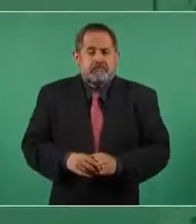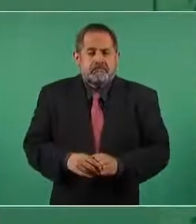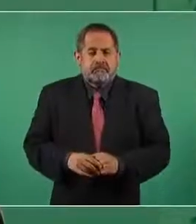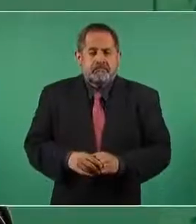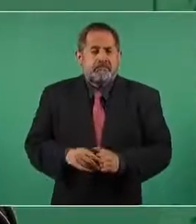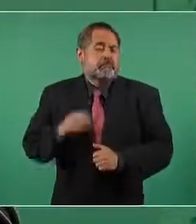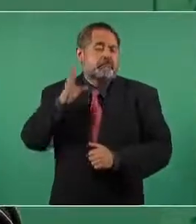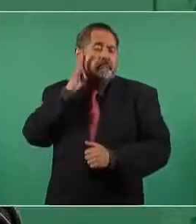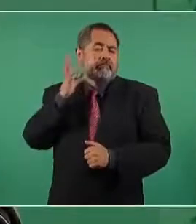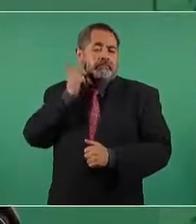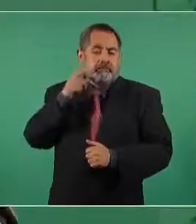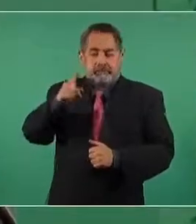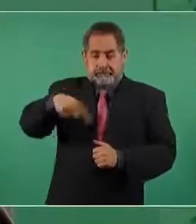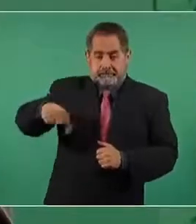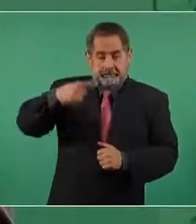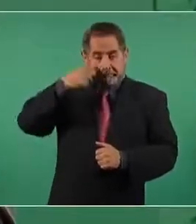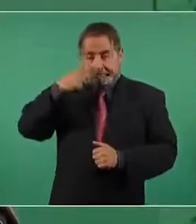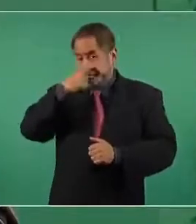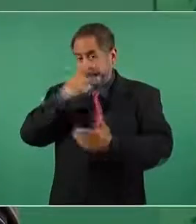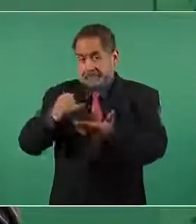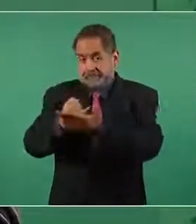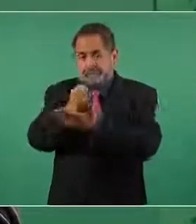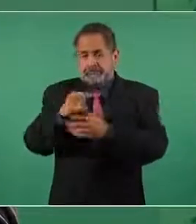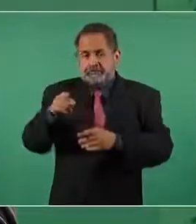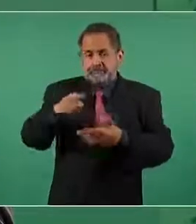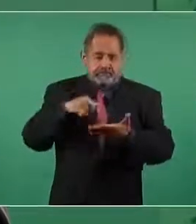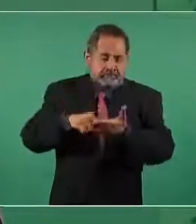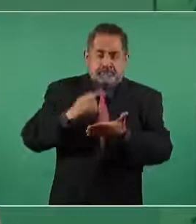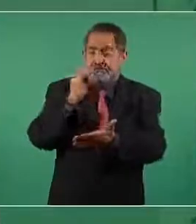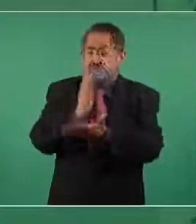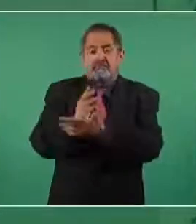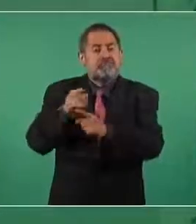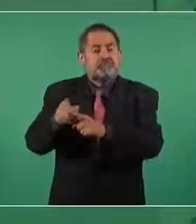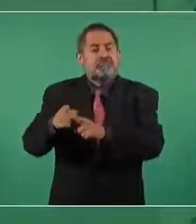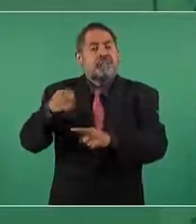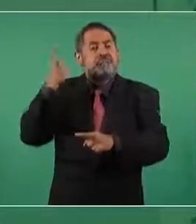La Cámara de Diputados es la que tiene la facultad exclusiva